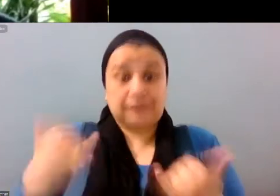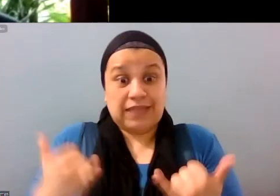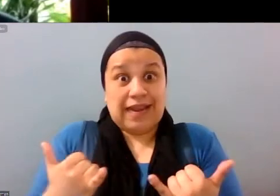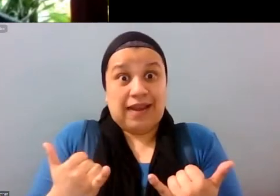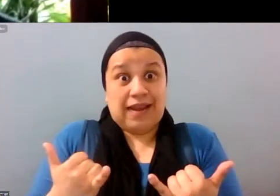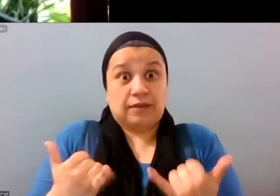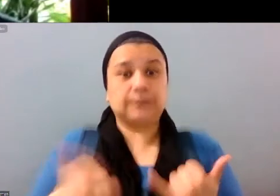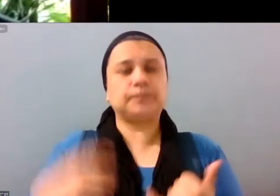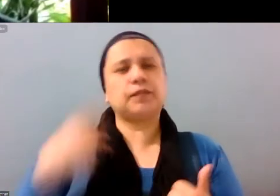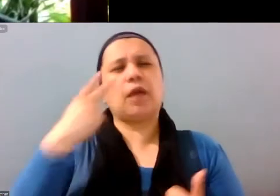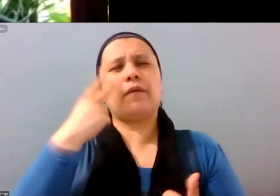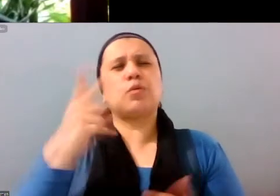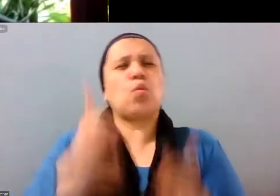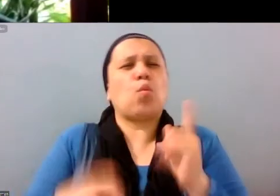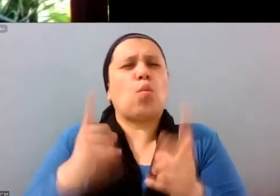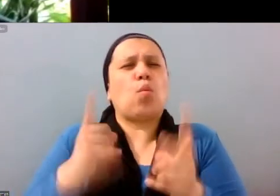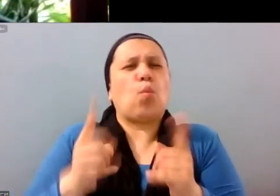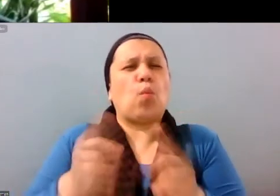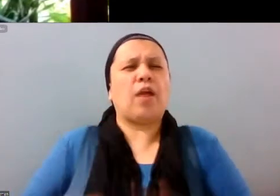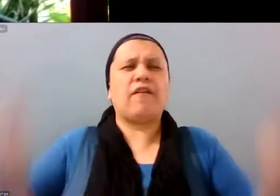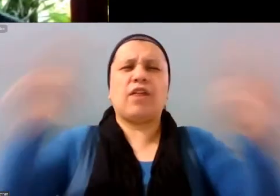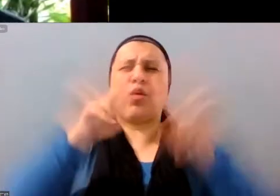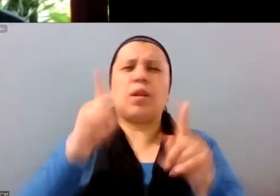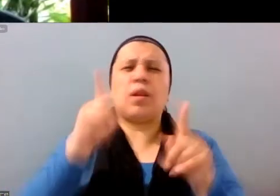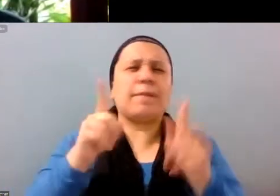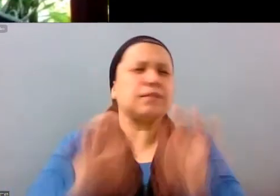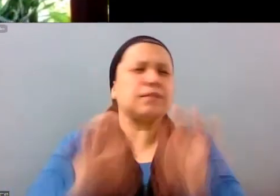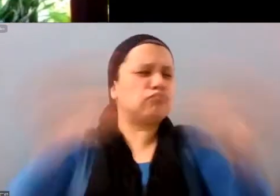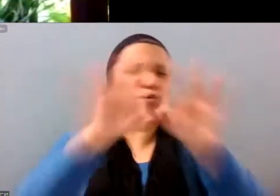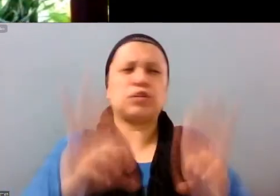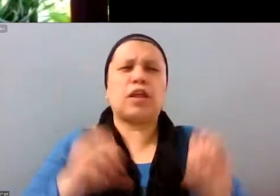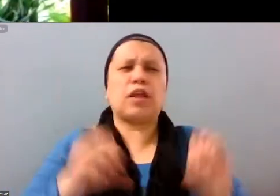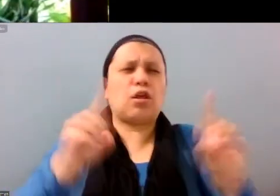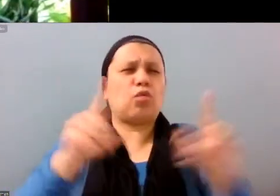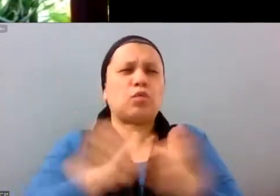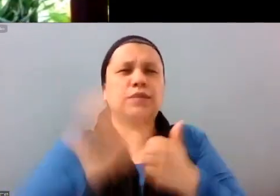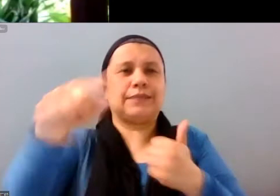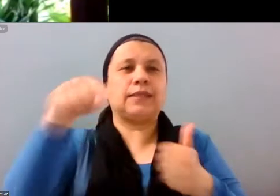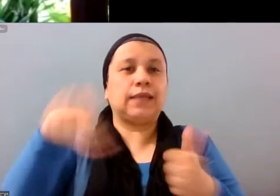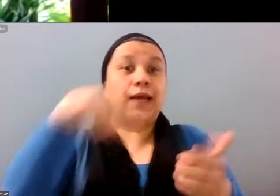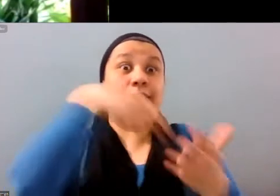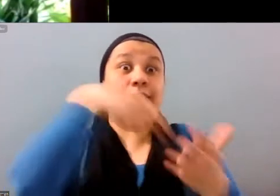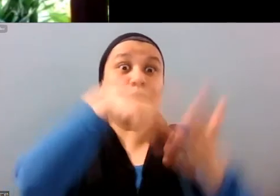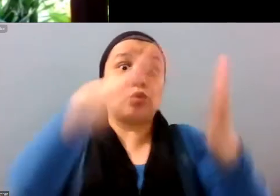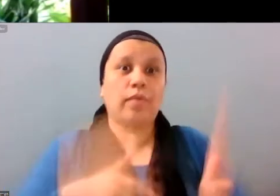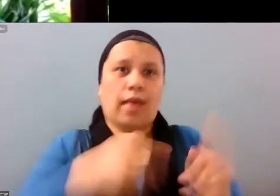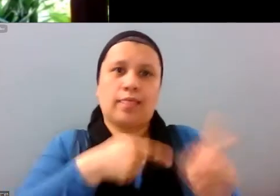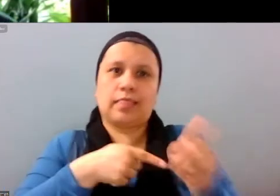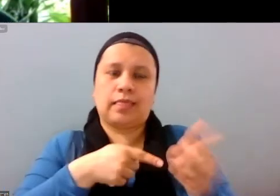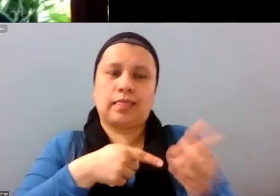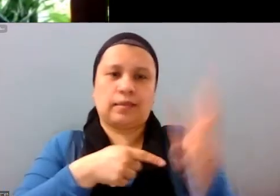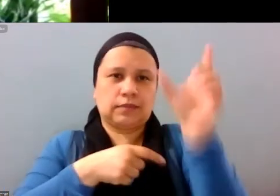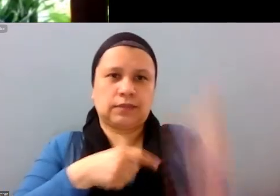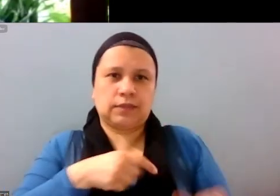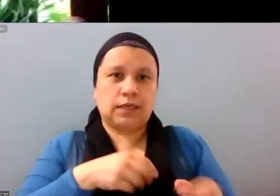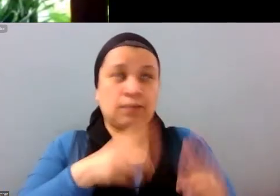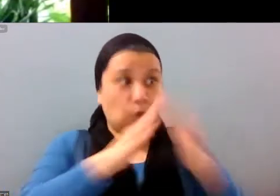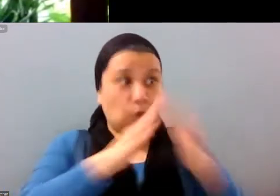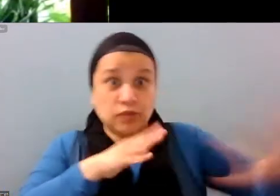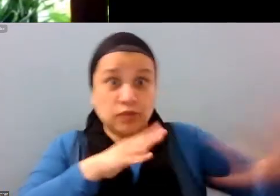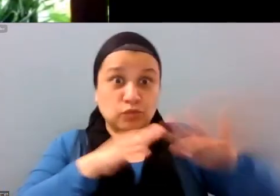es ese valor que es lo principal de la educación a distancia el estudiantado esa población estudiantil y realmente